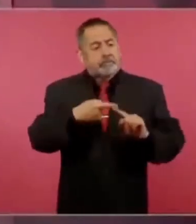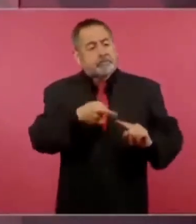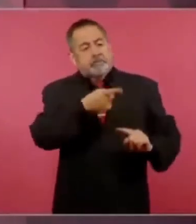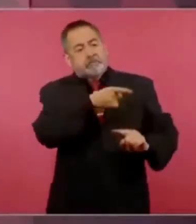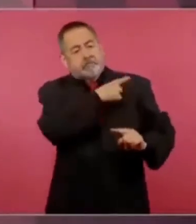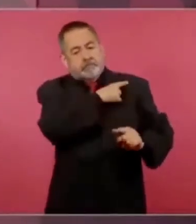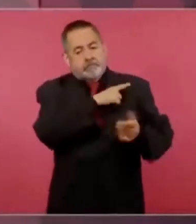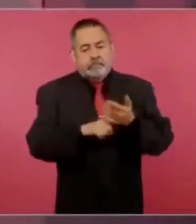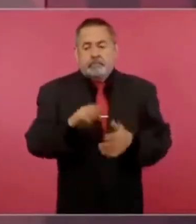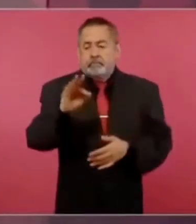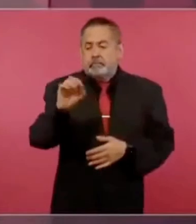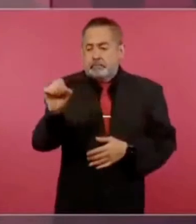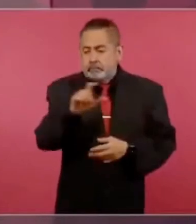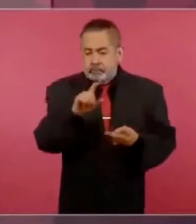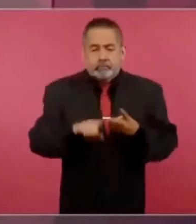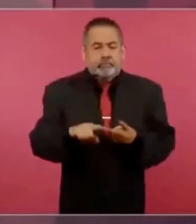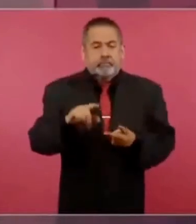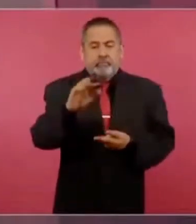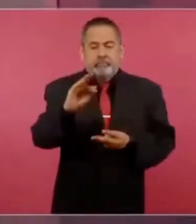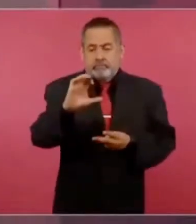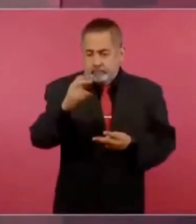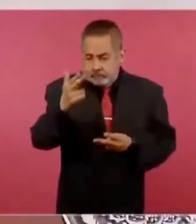de Fox y de Calderón,